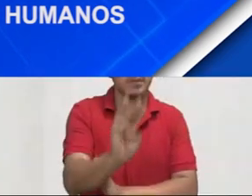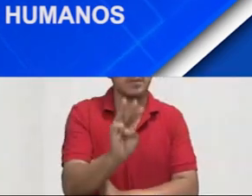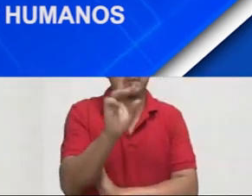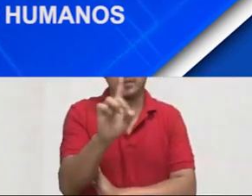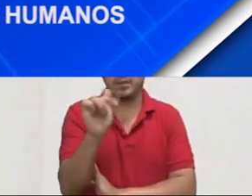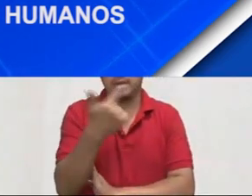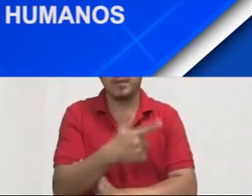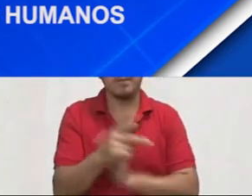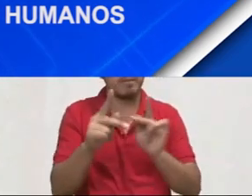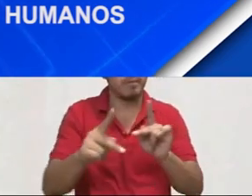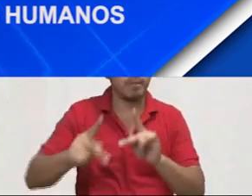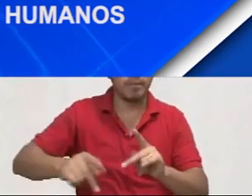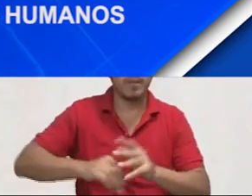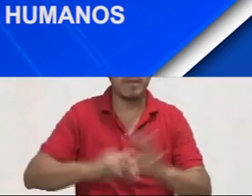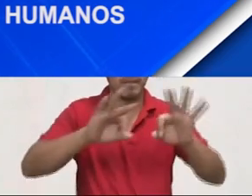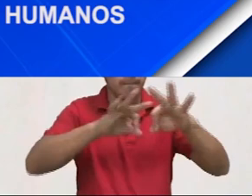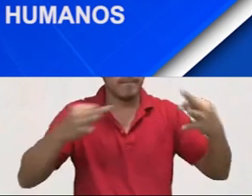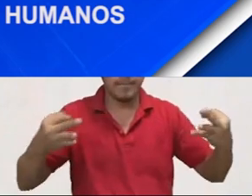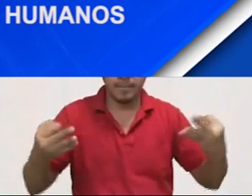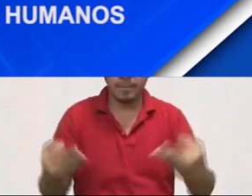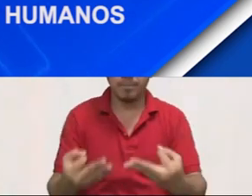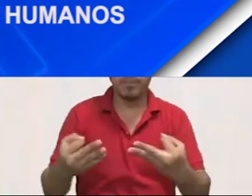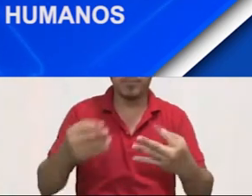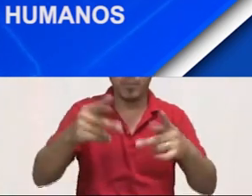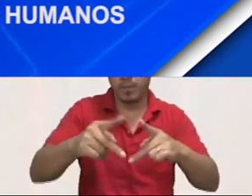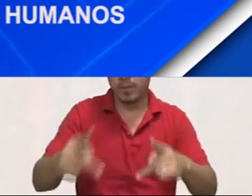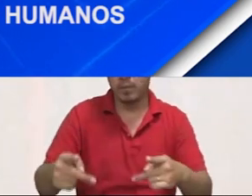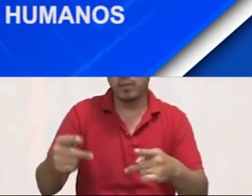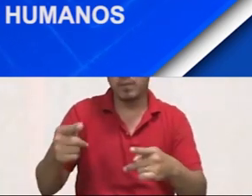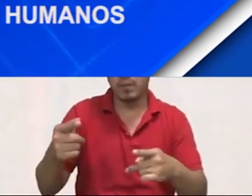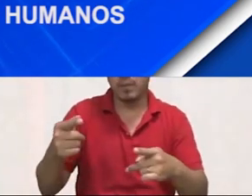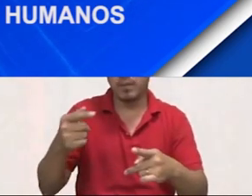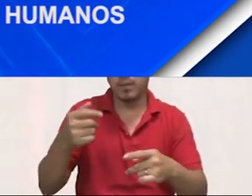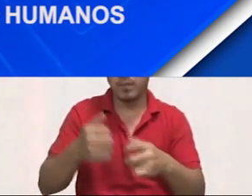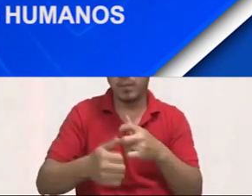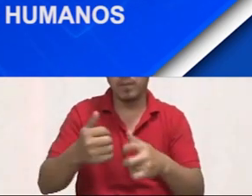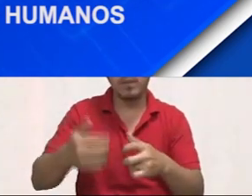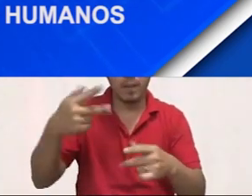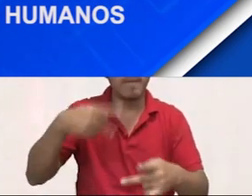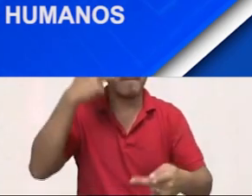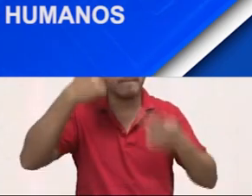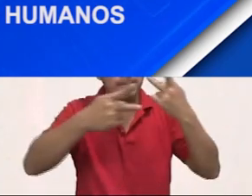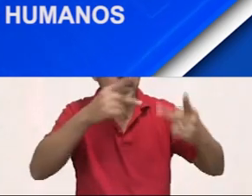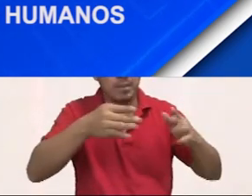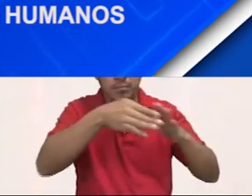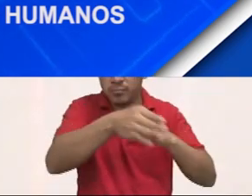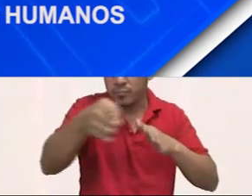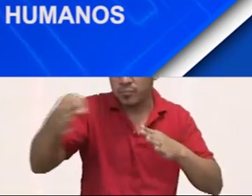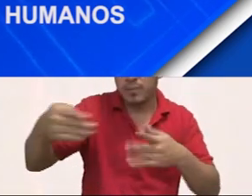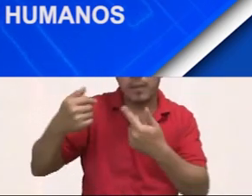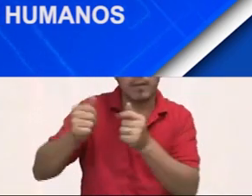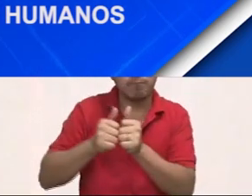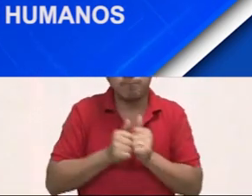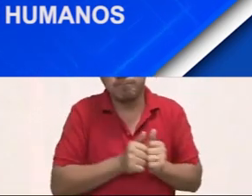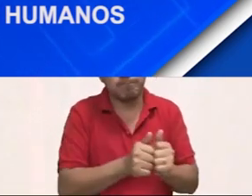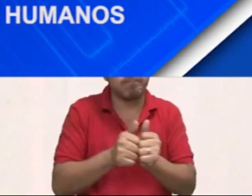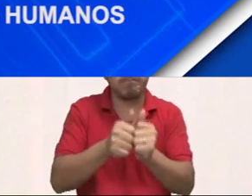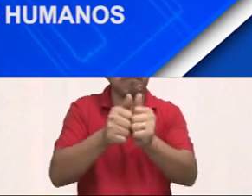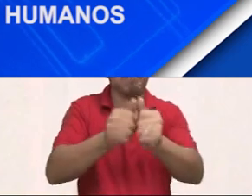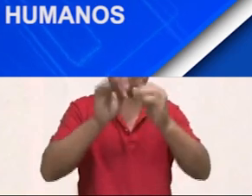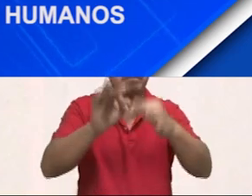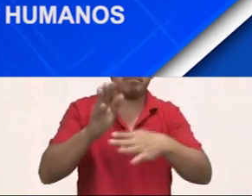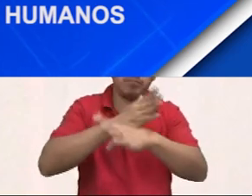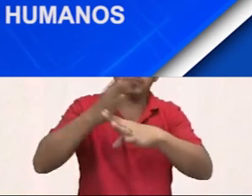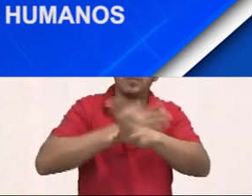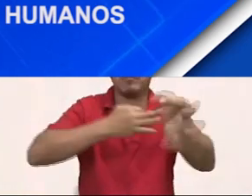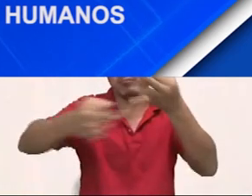16.236 personas familiares de las personas que fueron motivo de nuestra visita y que acompañaron durante cada una de